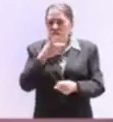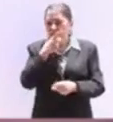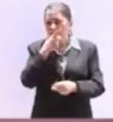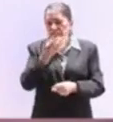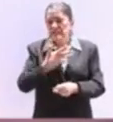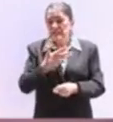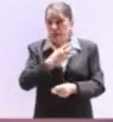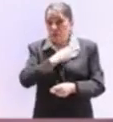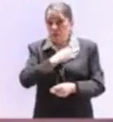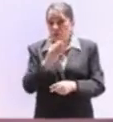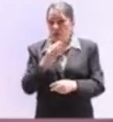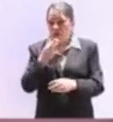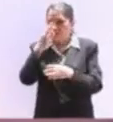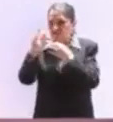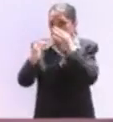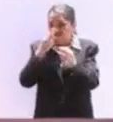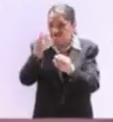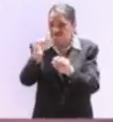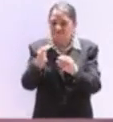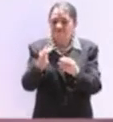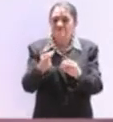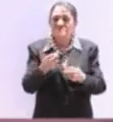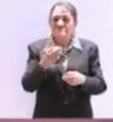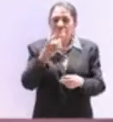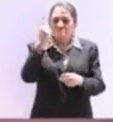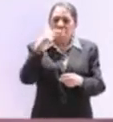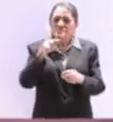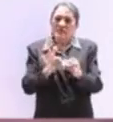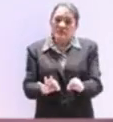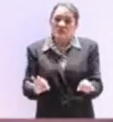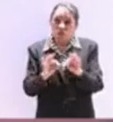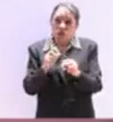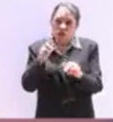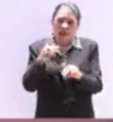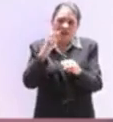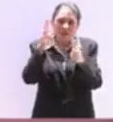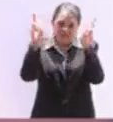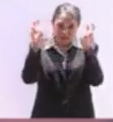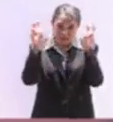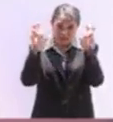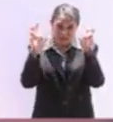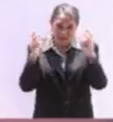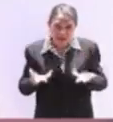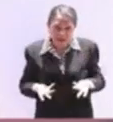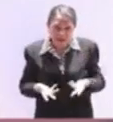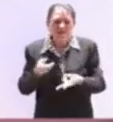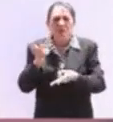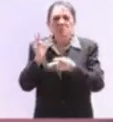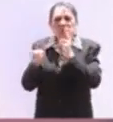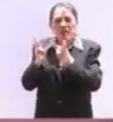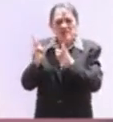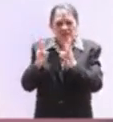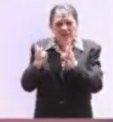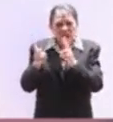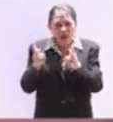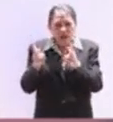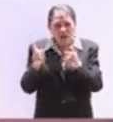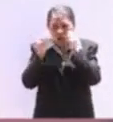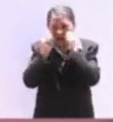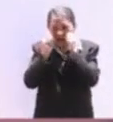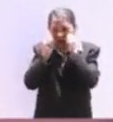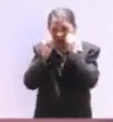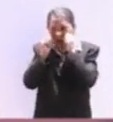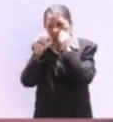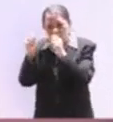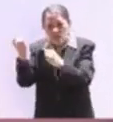sobre una colaboración muy importante en la materia. Y platicando y atendiendo la agenda del